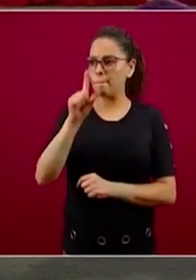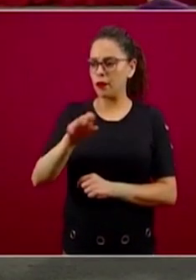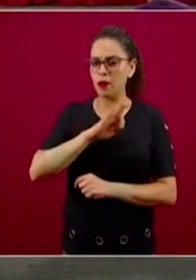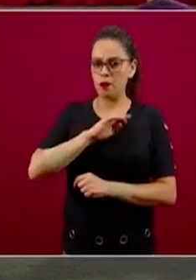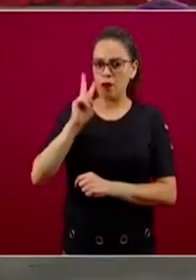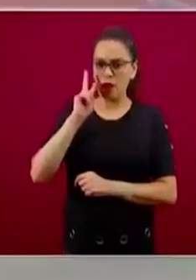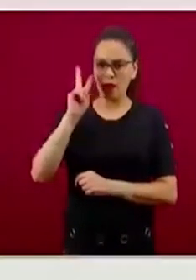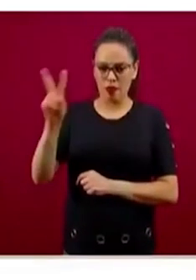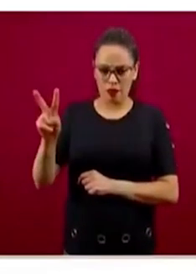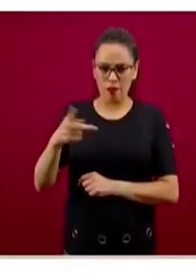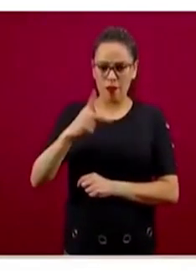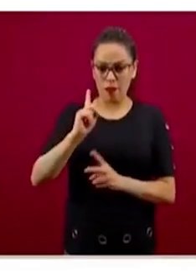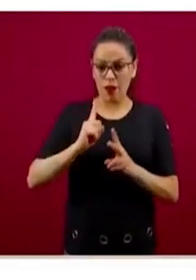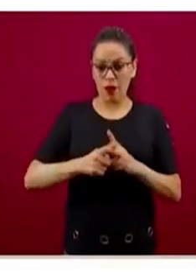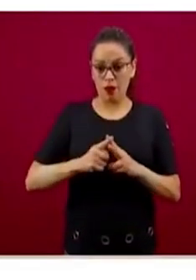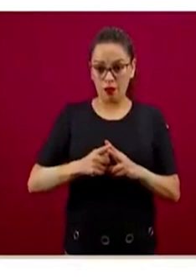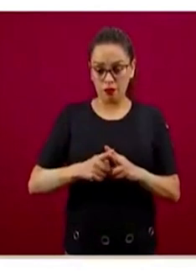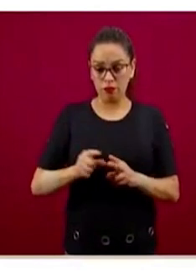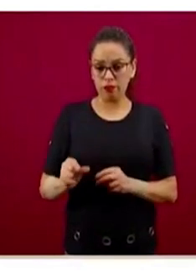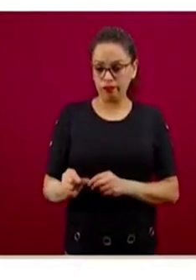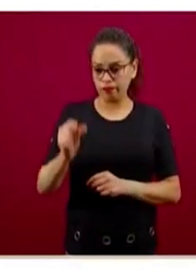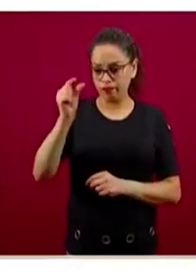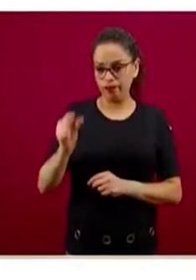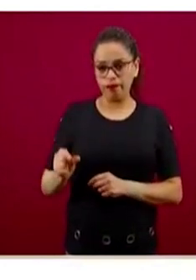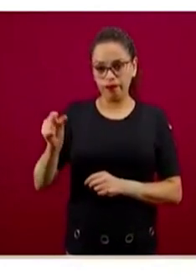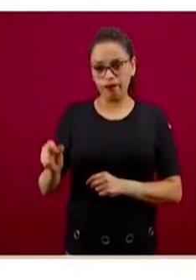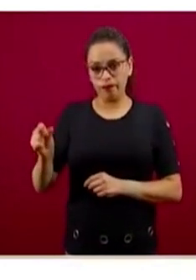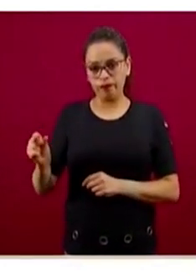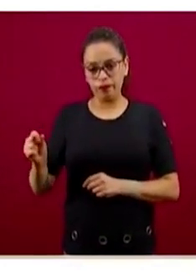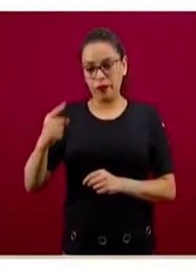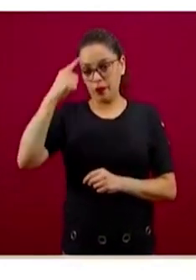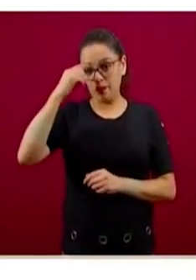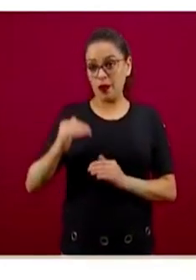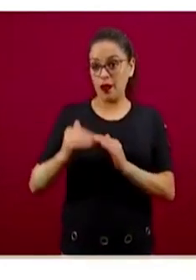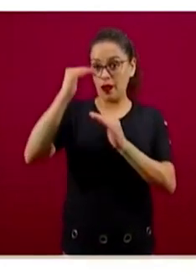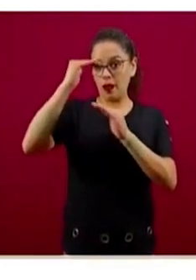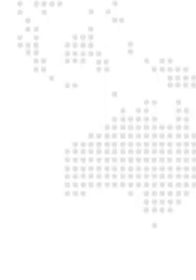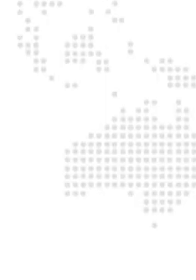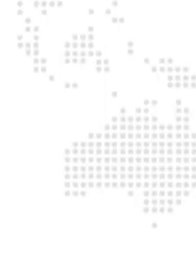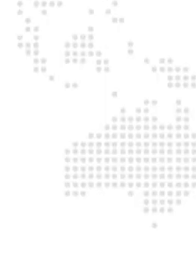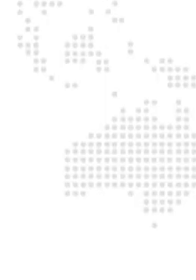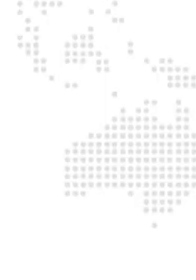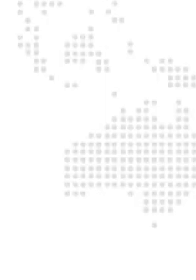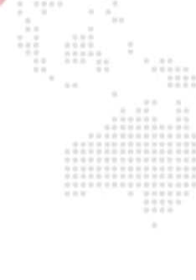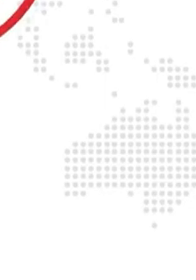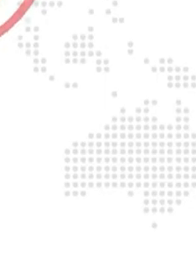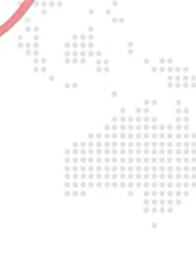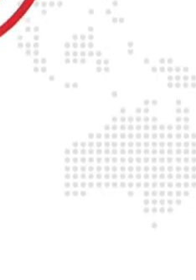ordenada, ya decíamos, en forma descendente, para que ustedes puedan tener los números totales.